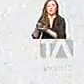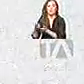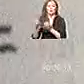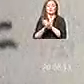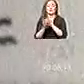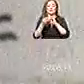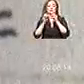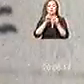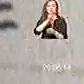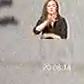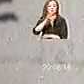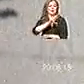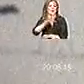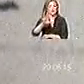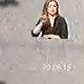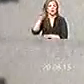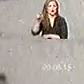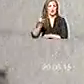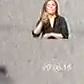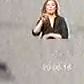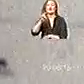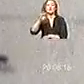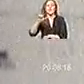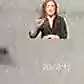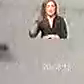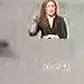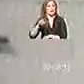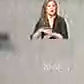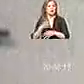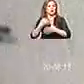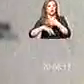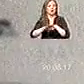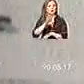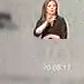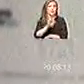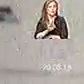una veintena de montos que sumados dan